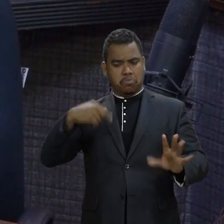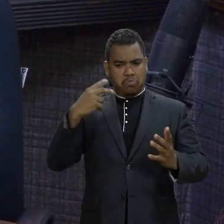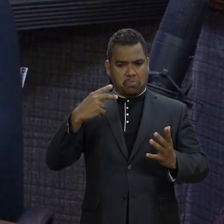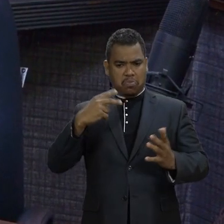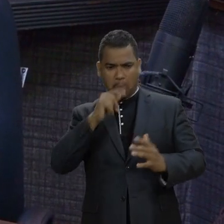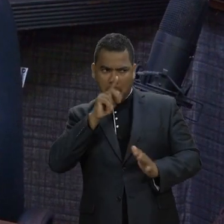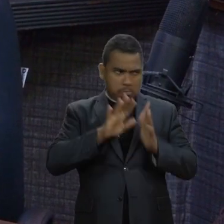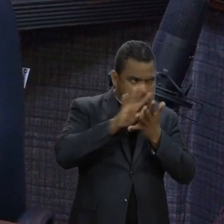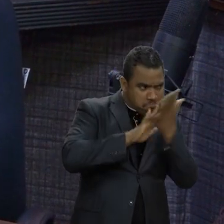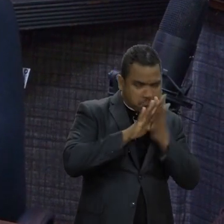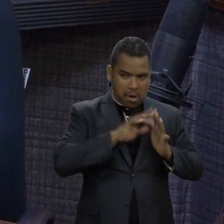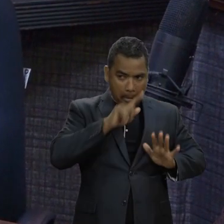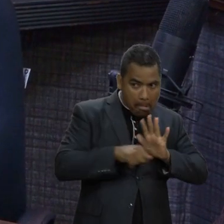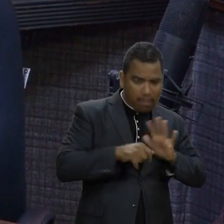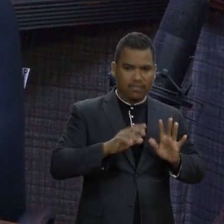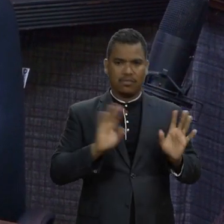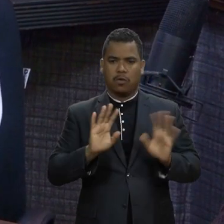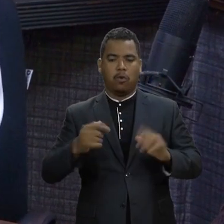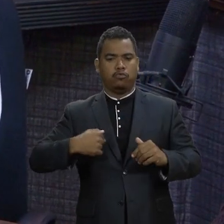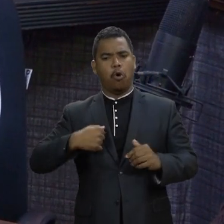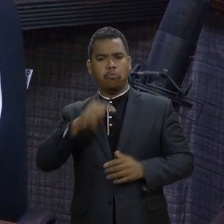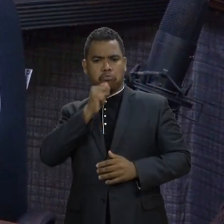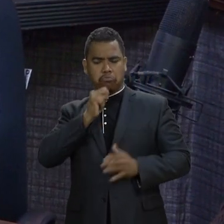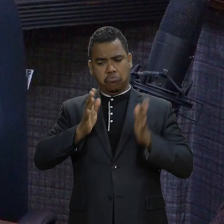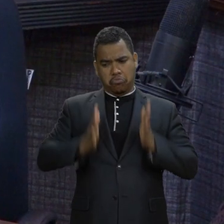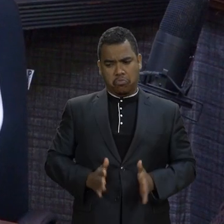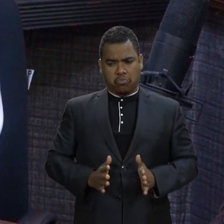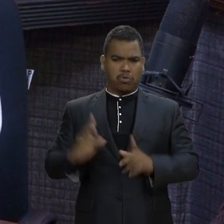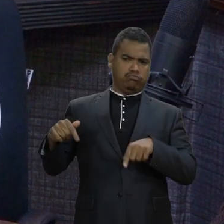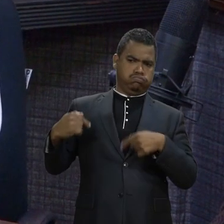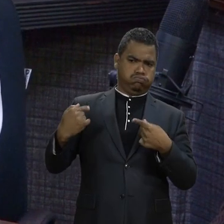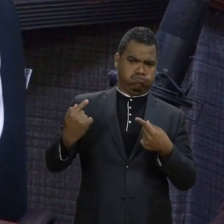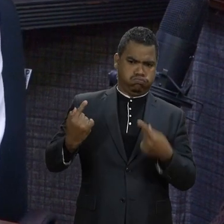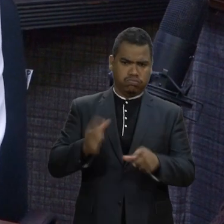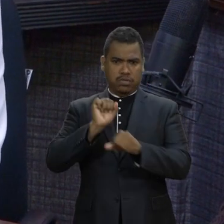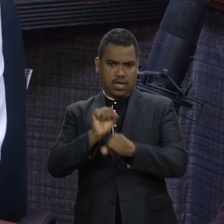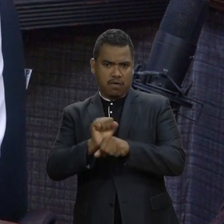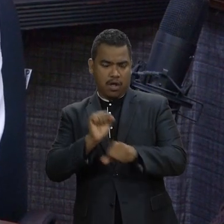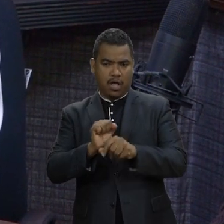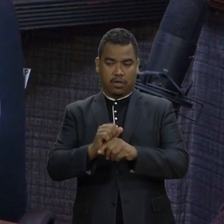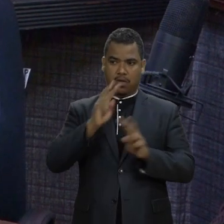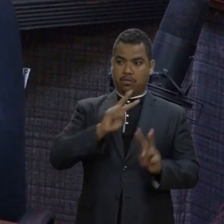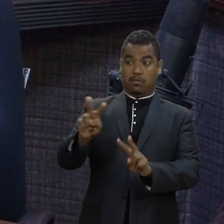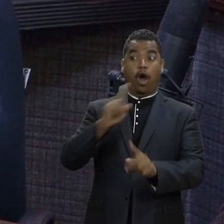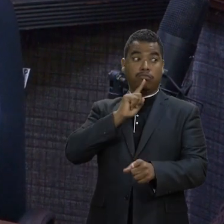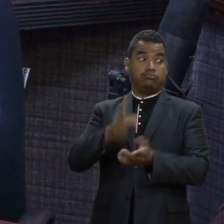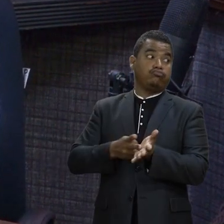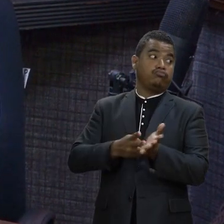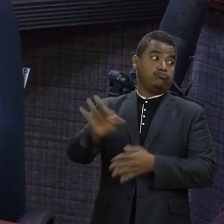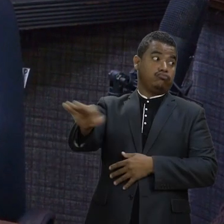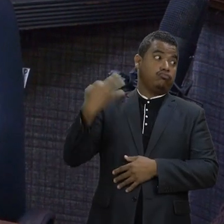hago porque me pagan por ello, ¿entiendes? Sino porque ciertamente como ser humano puedo equivocarme. Pero